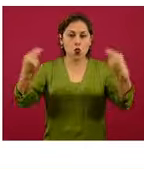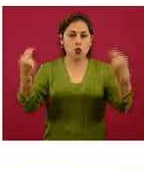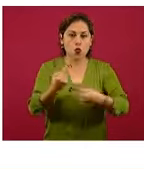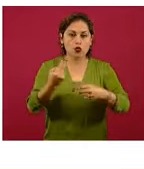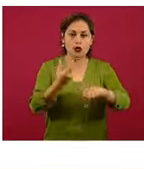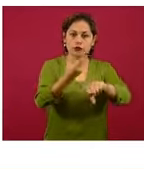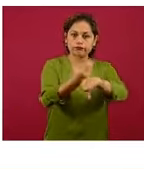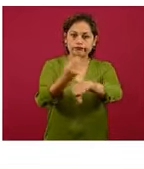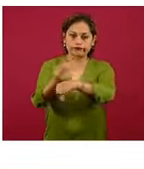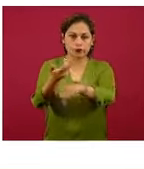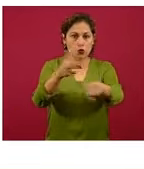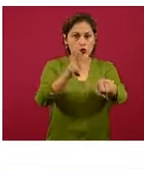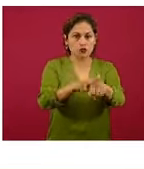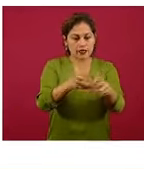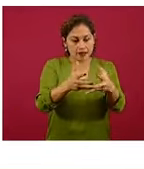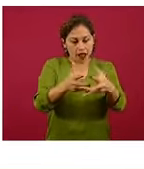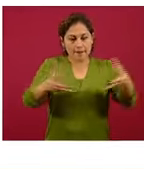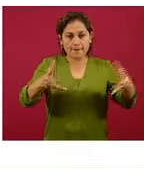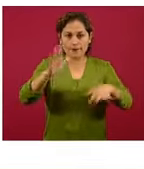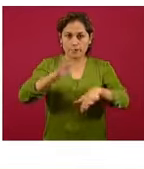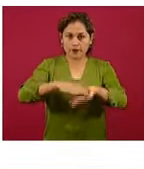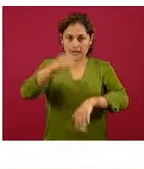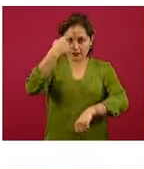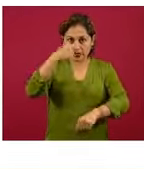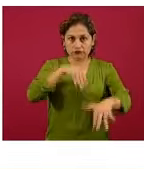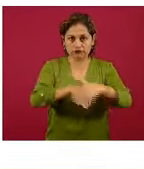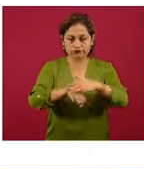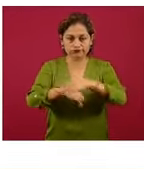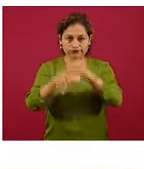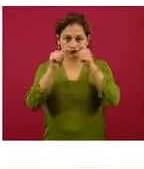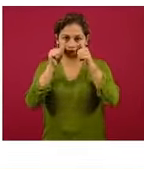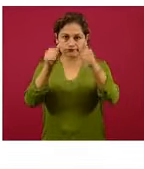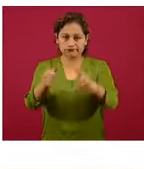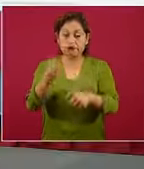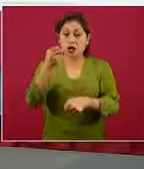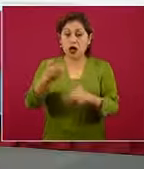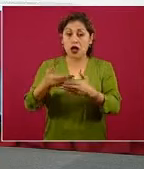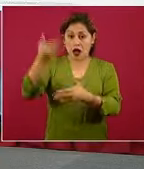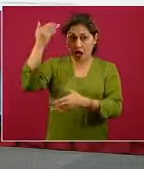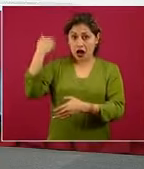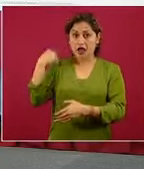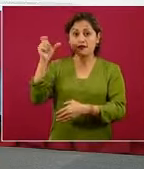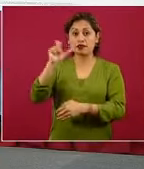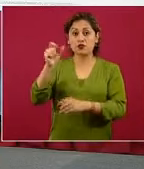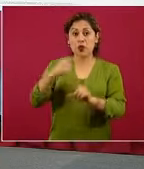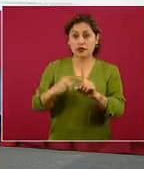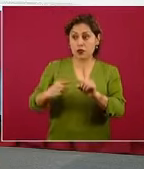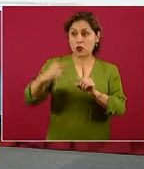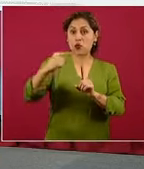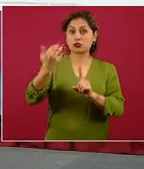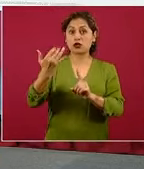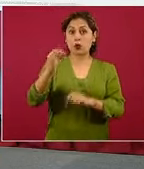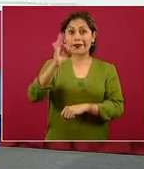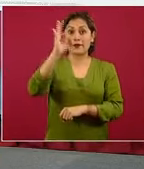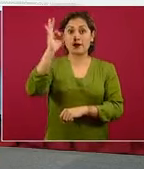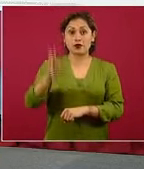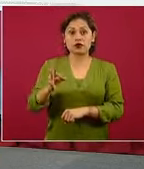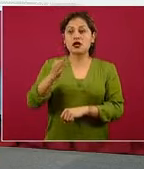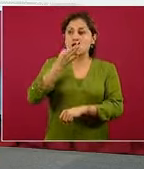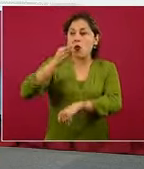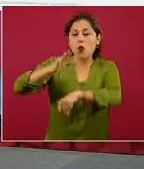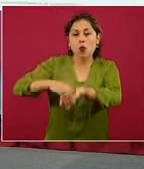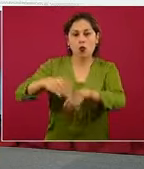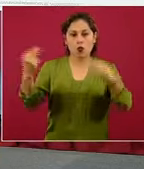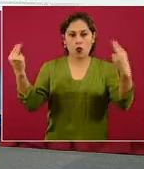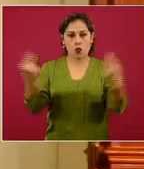acelerarse, deben de incrementarse. Se supone que venían ya realizándose desde que se superó el 50%, pero entonces hay que